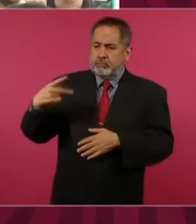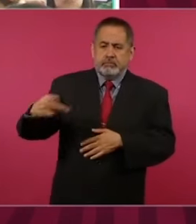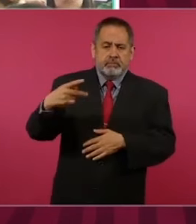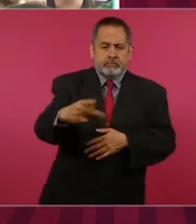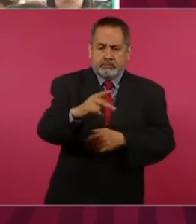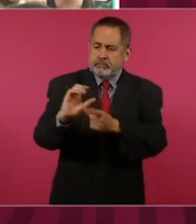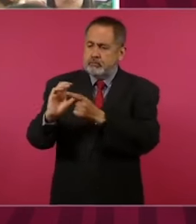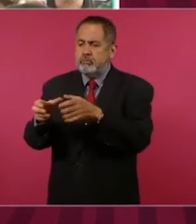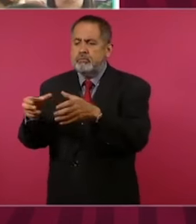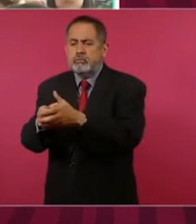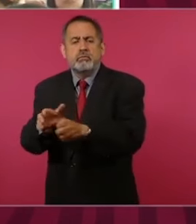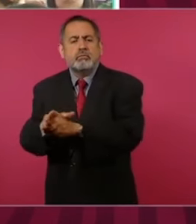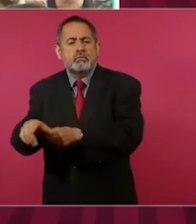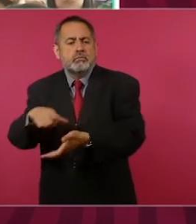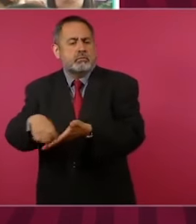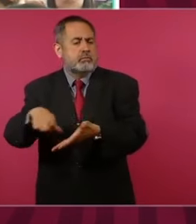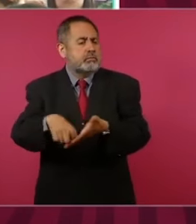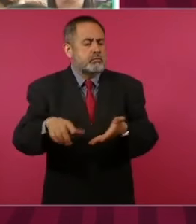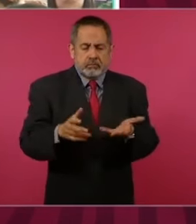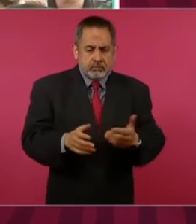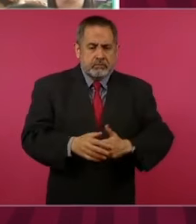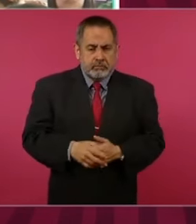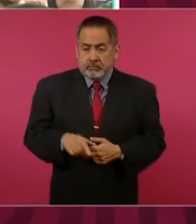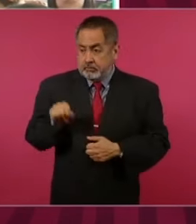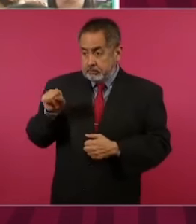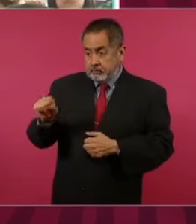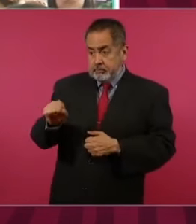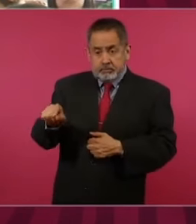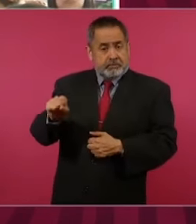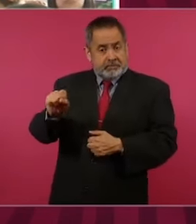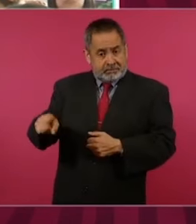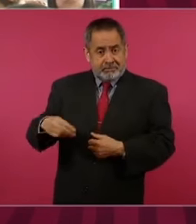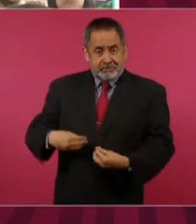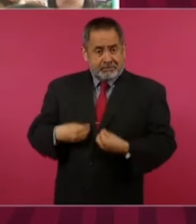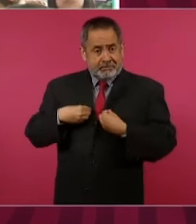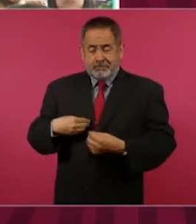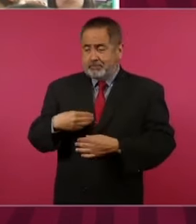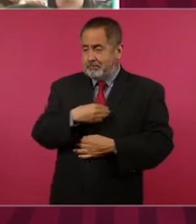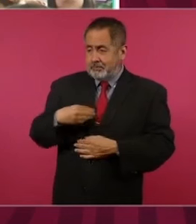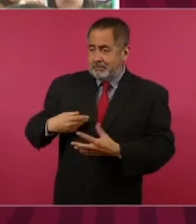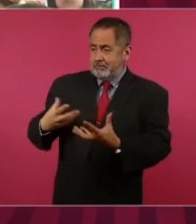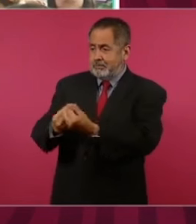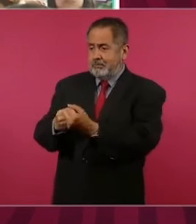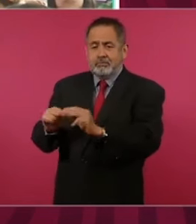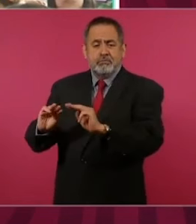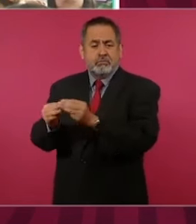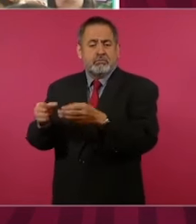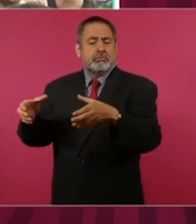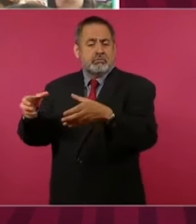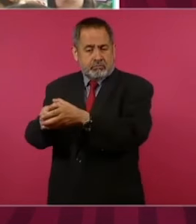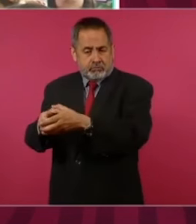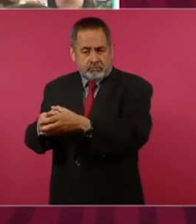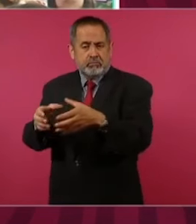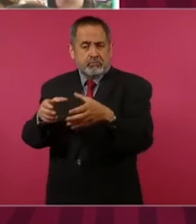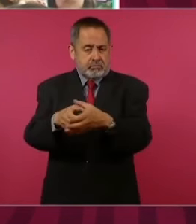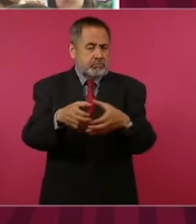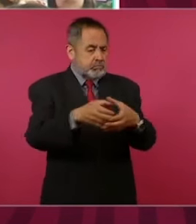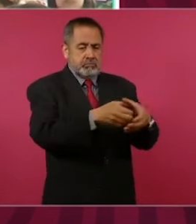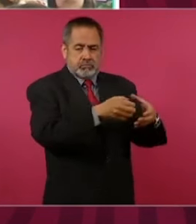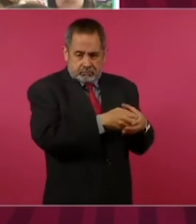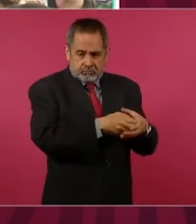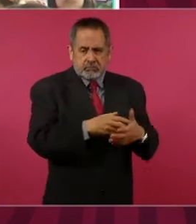fundamental. Y estos comités están integrados por miembros de la propia comunidad. El fin es fortalecer la participación